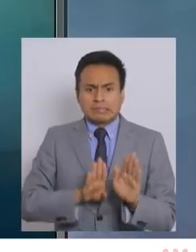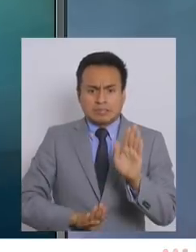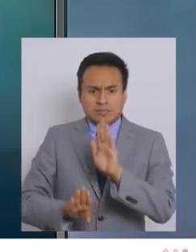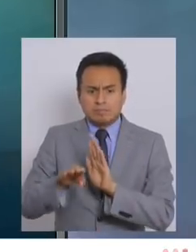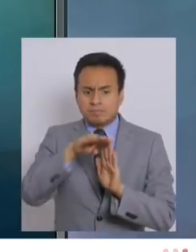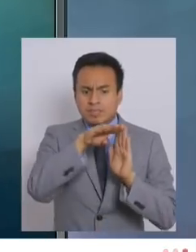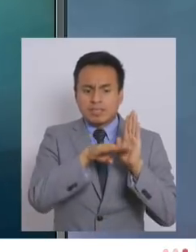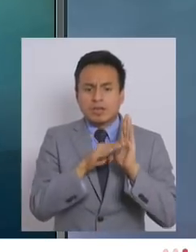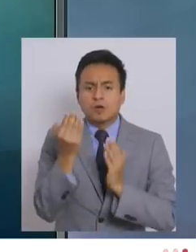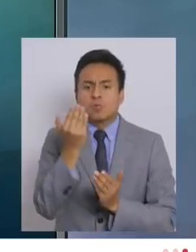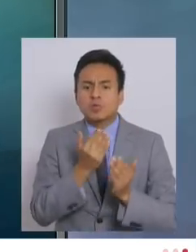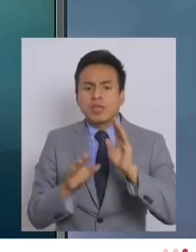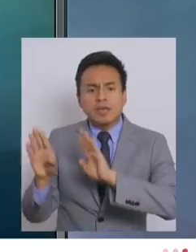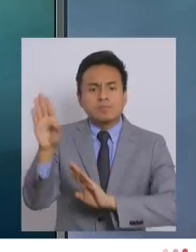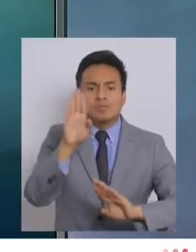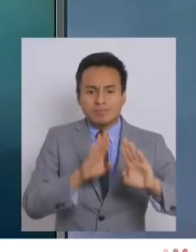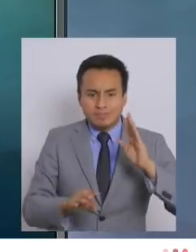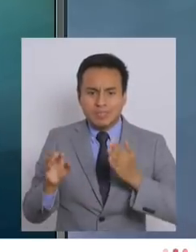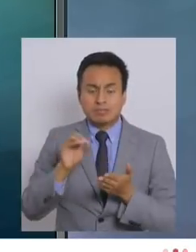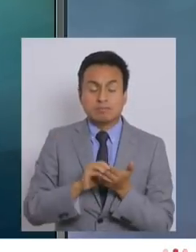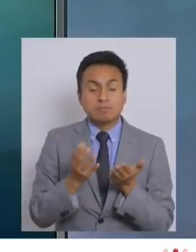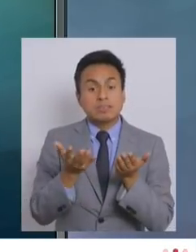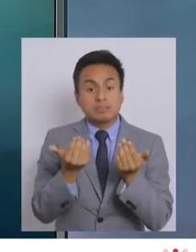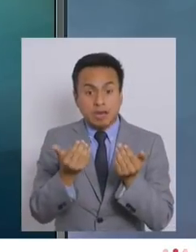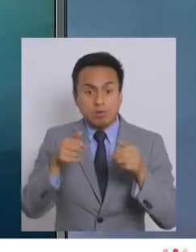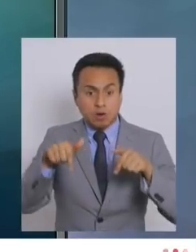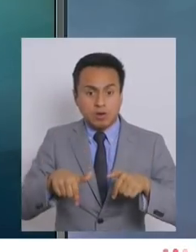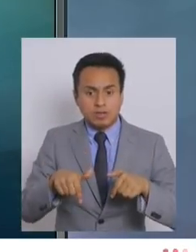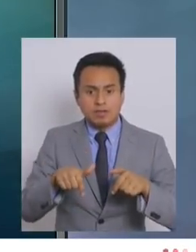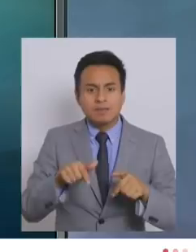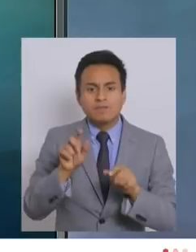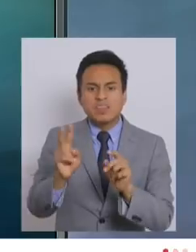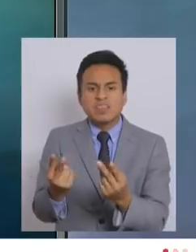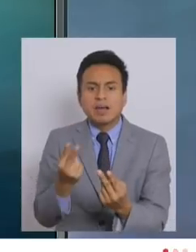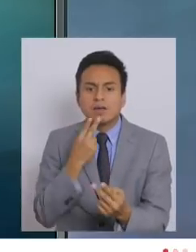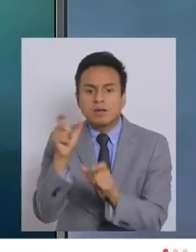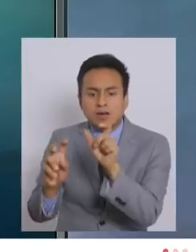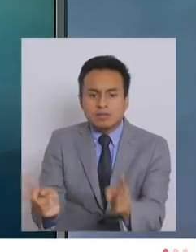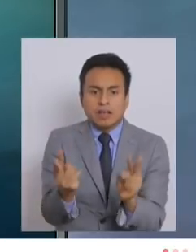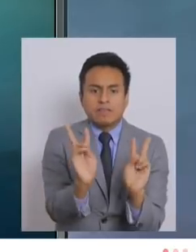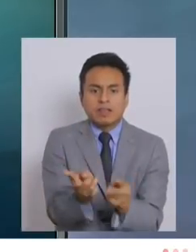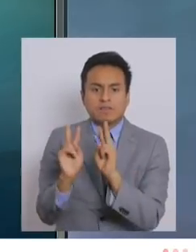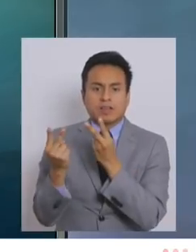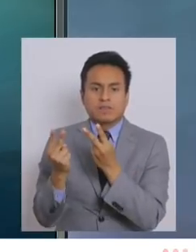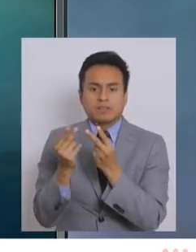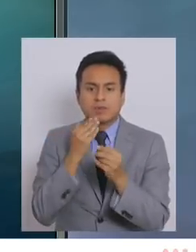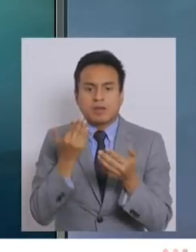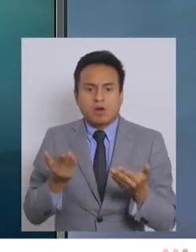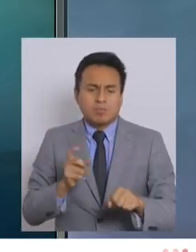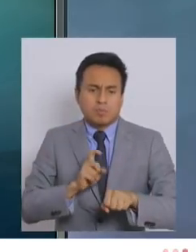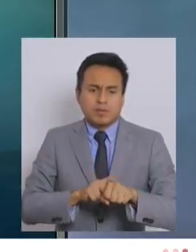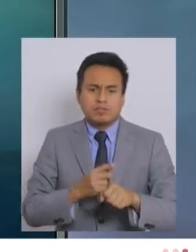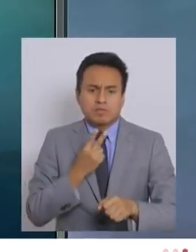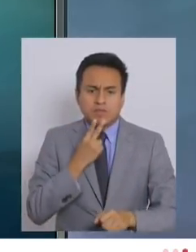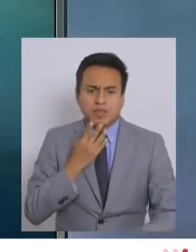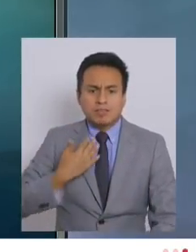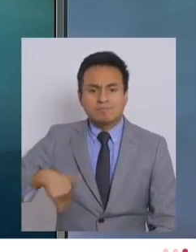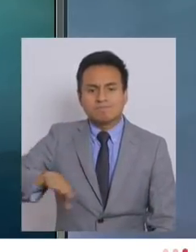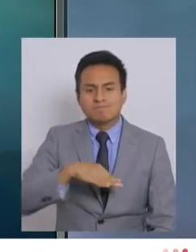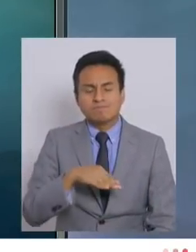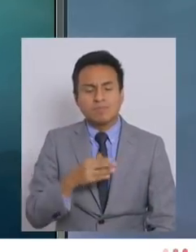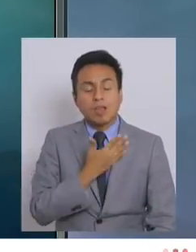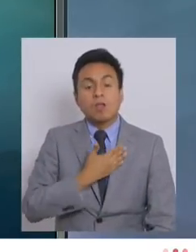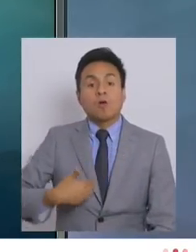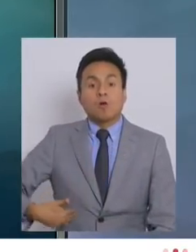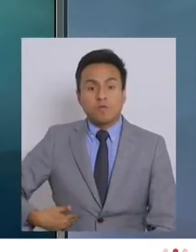misma medida que nos cuidemos más es necesario hacerlo para salvar vidas es necesario por el momento que estamos viviendo de allí que el